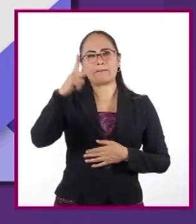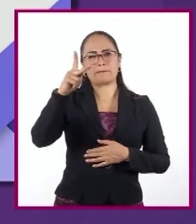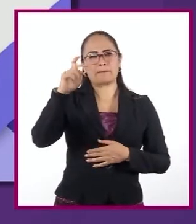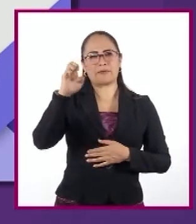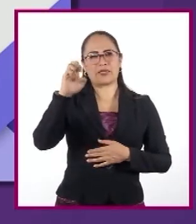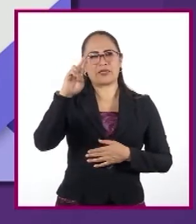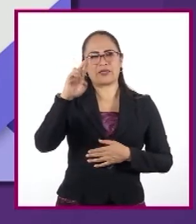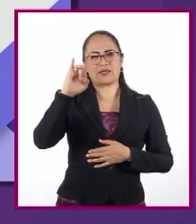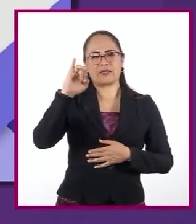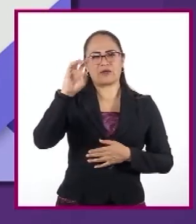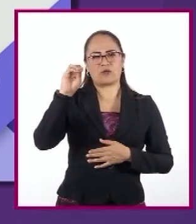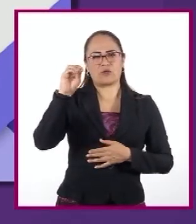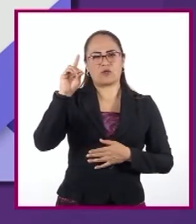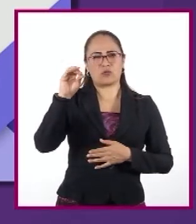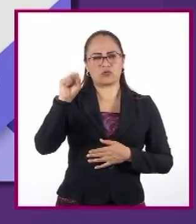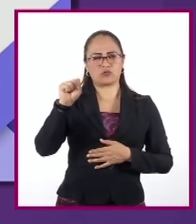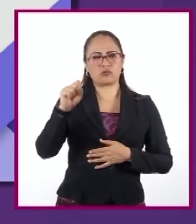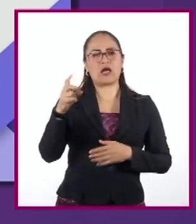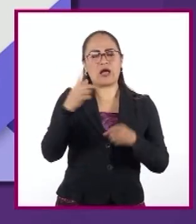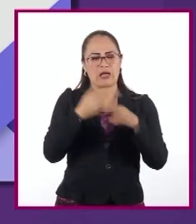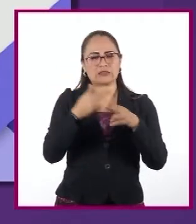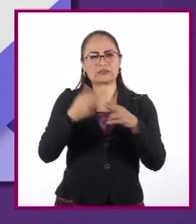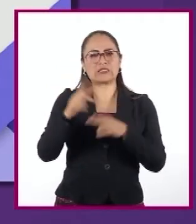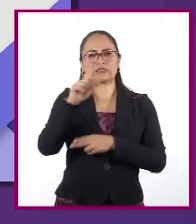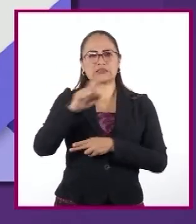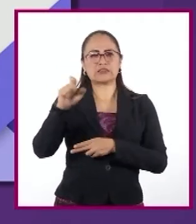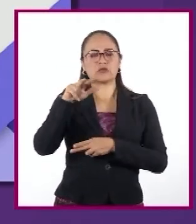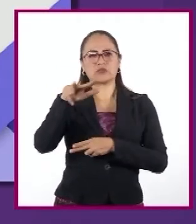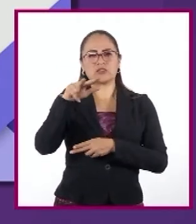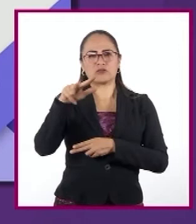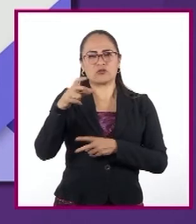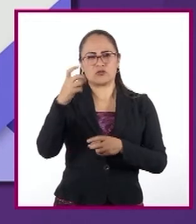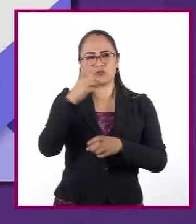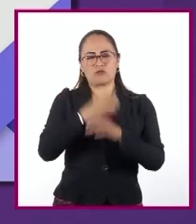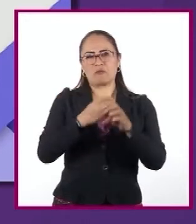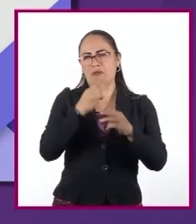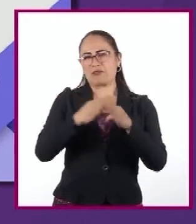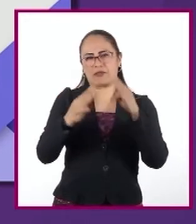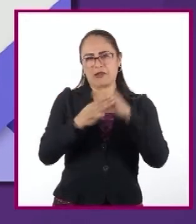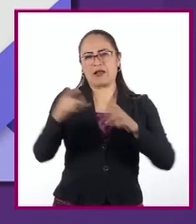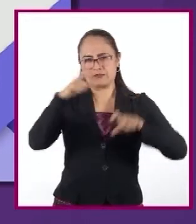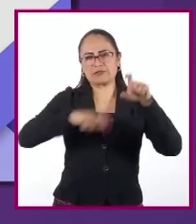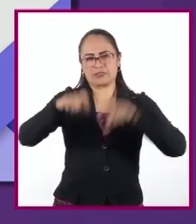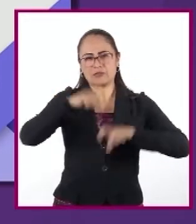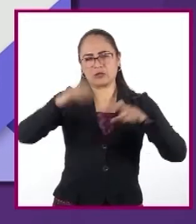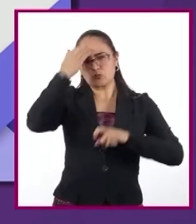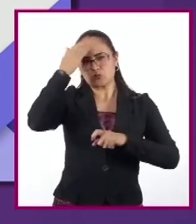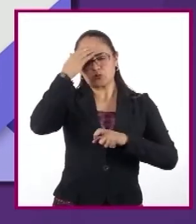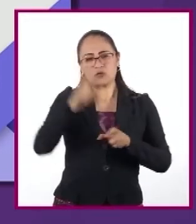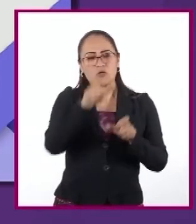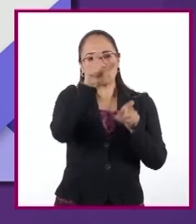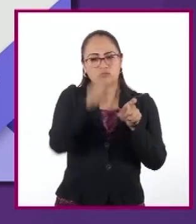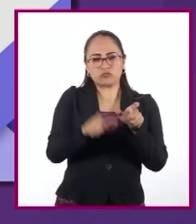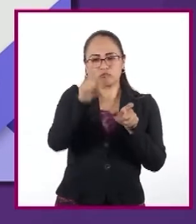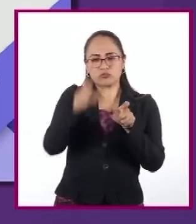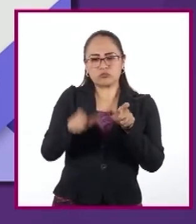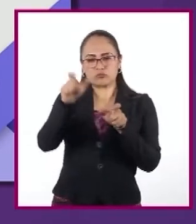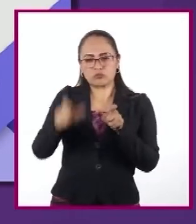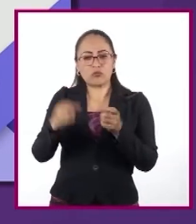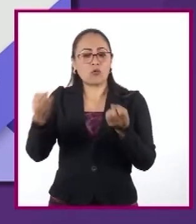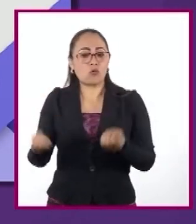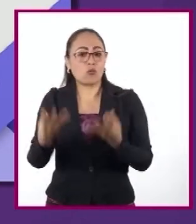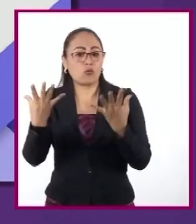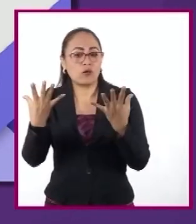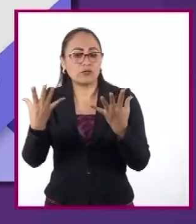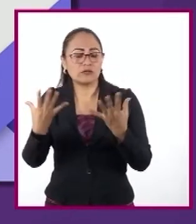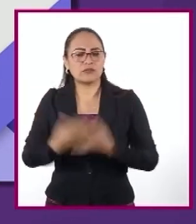hasta completar los 118 elementos químicos conocidos. ¿Cuántas columnas tiene? Muy